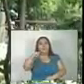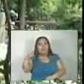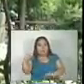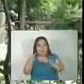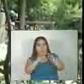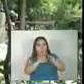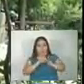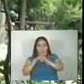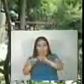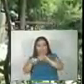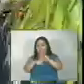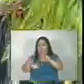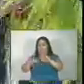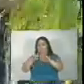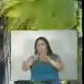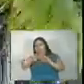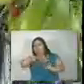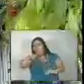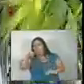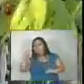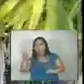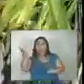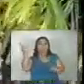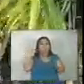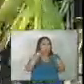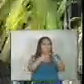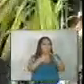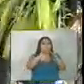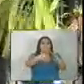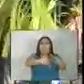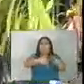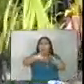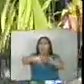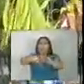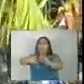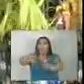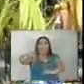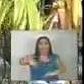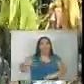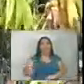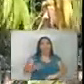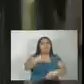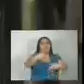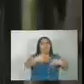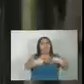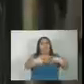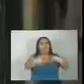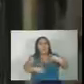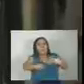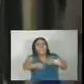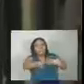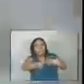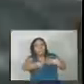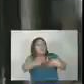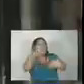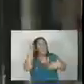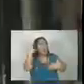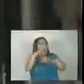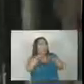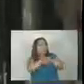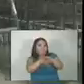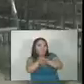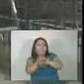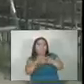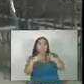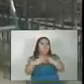10.000 personas. Muchas de esas casas estaban abandonadas. Con el régimen de excepción, se han recuperado ya que eran usurpadas